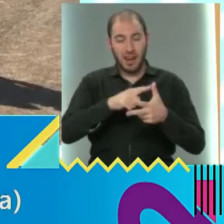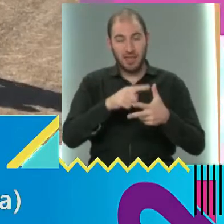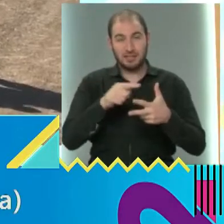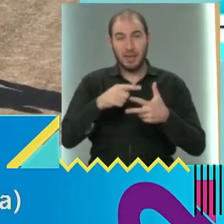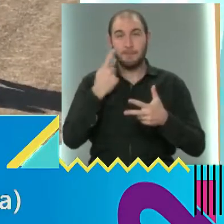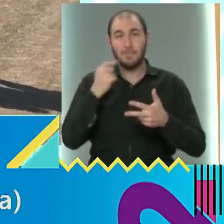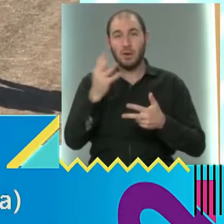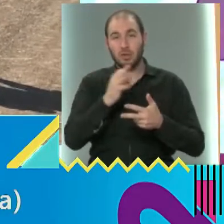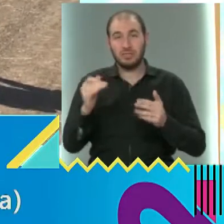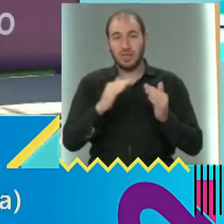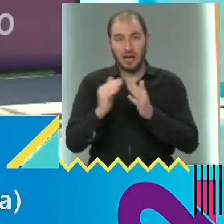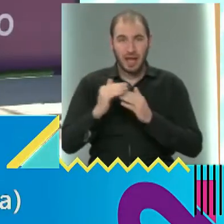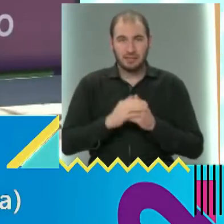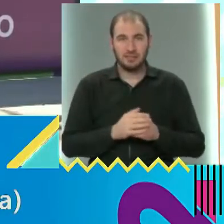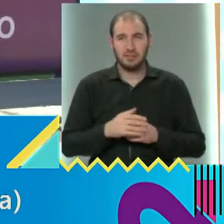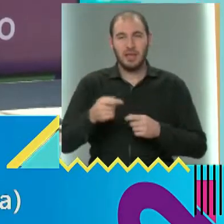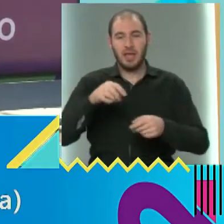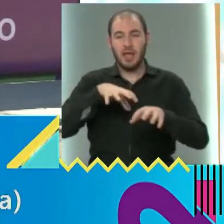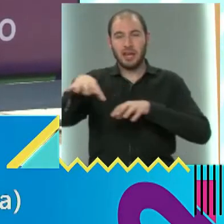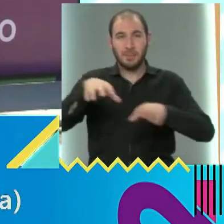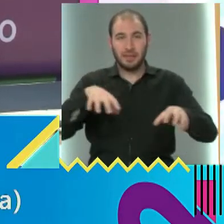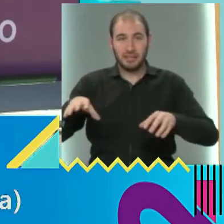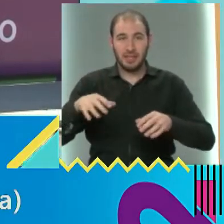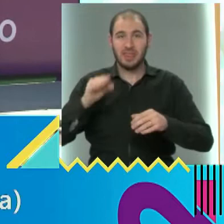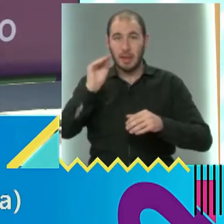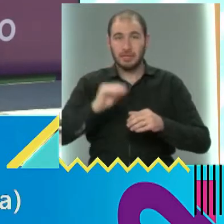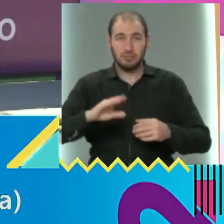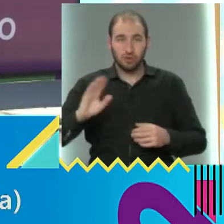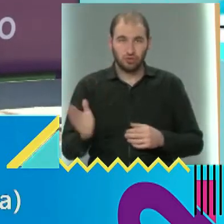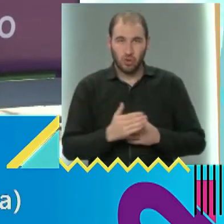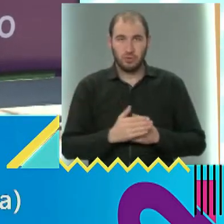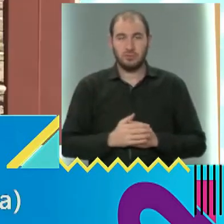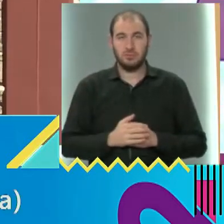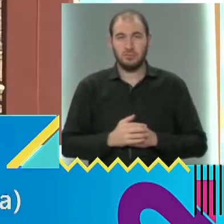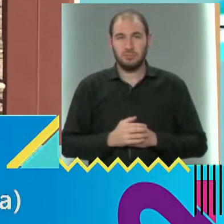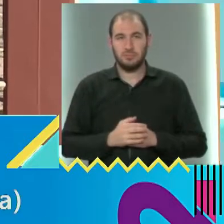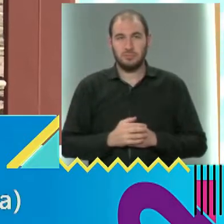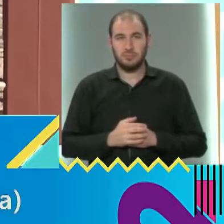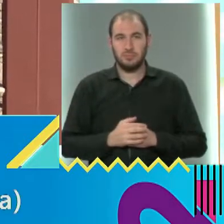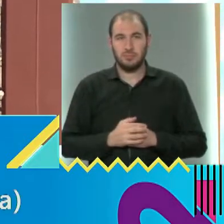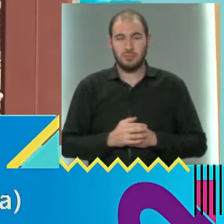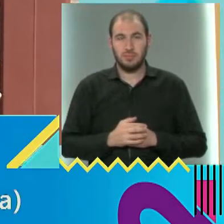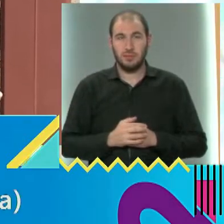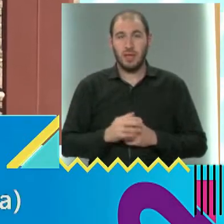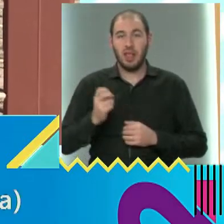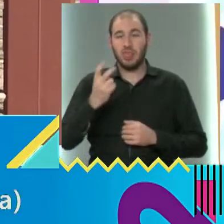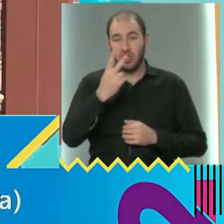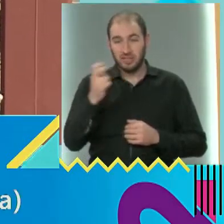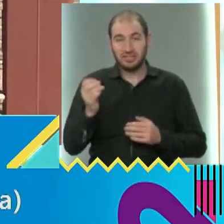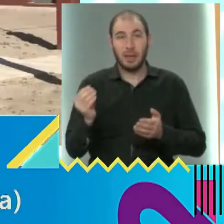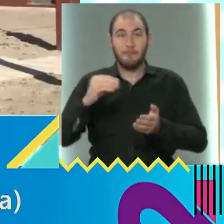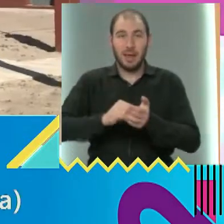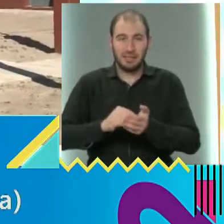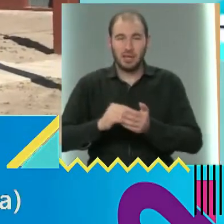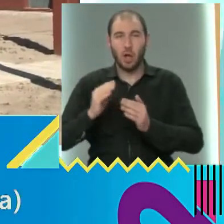representa 1.400 viviendas distribuidas en todos los departamentos, también existen 200 más